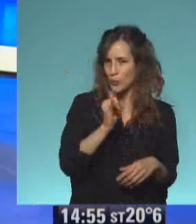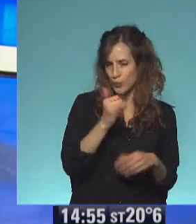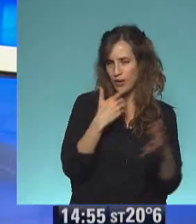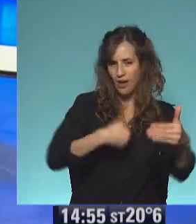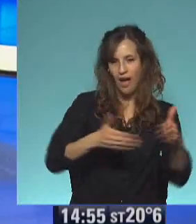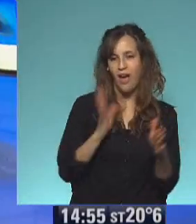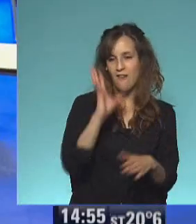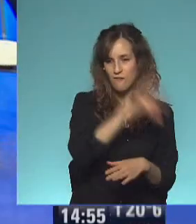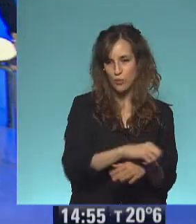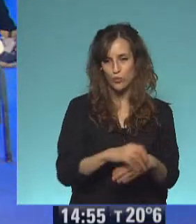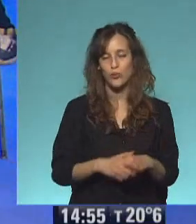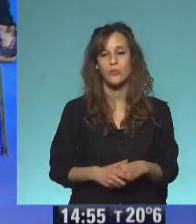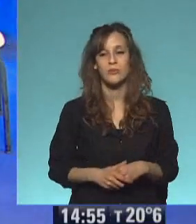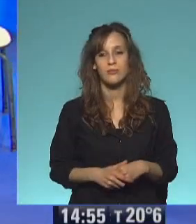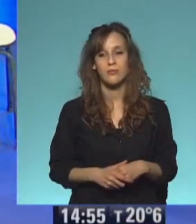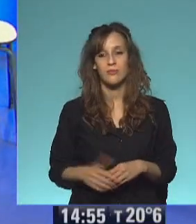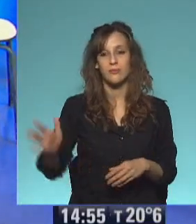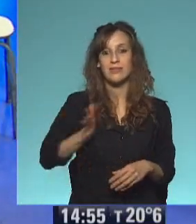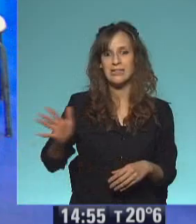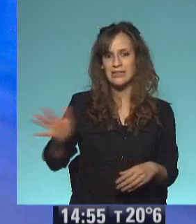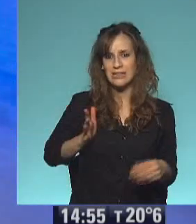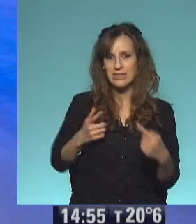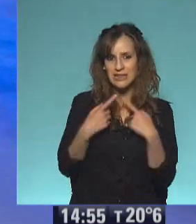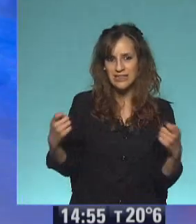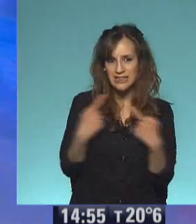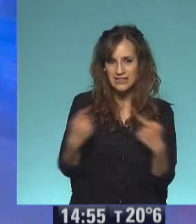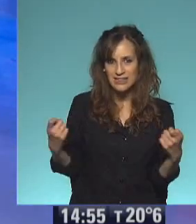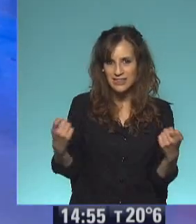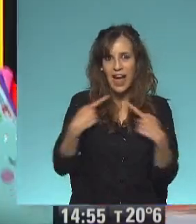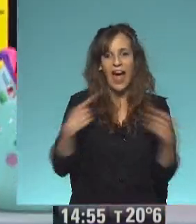gracias. ¡Todo bien! ¡Ay!